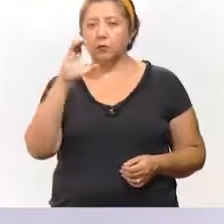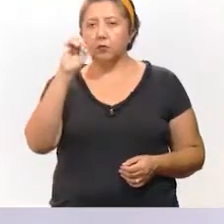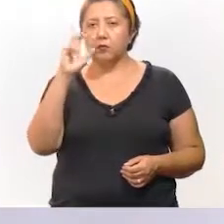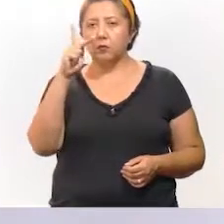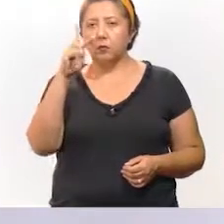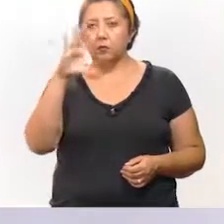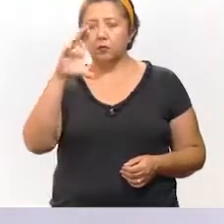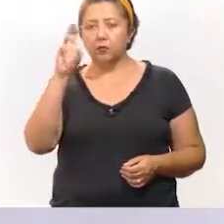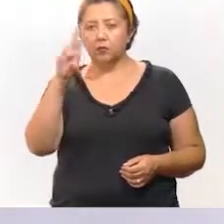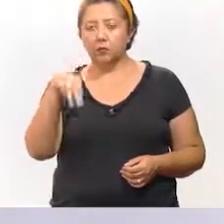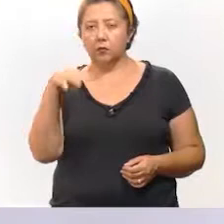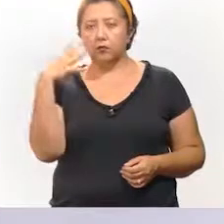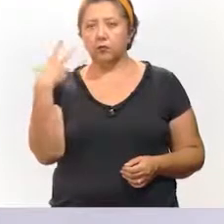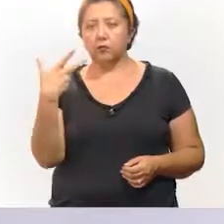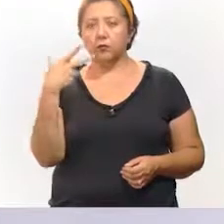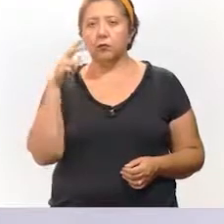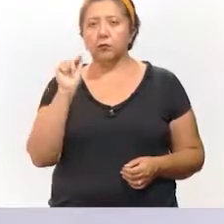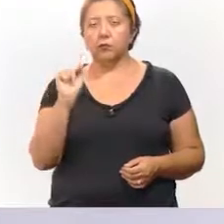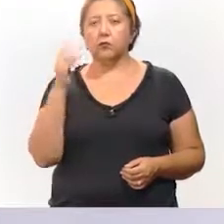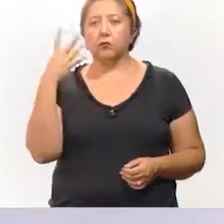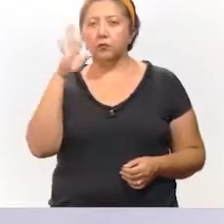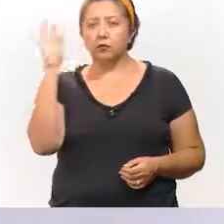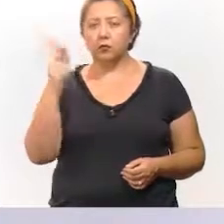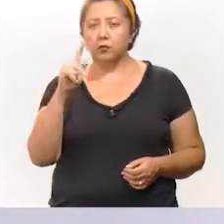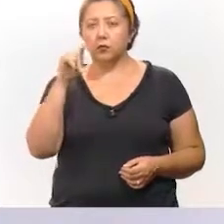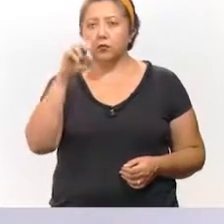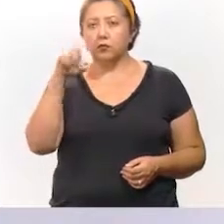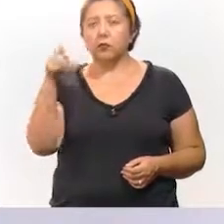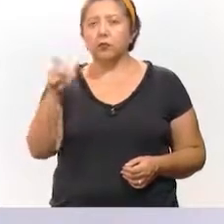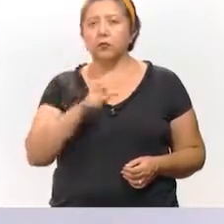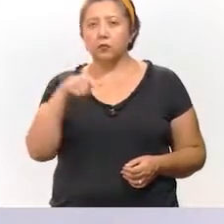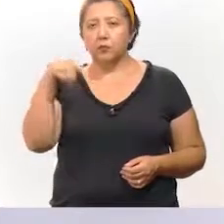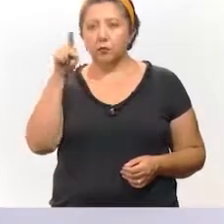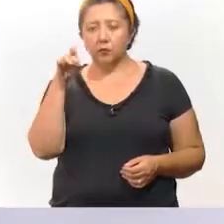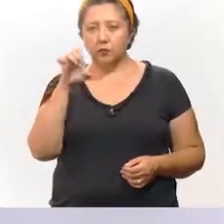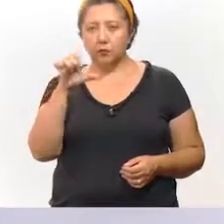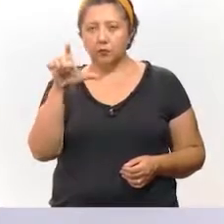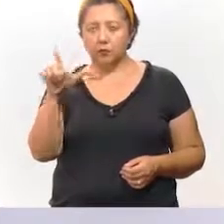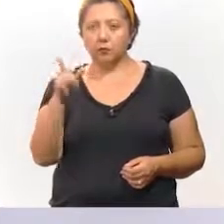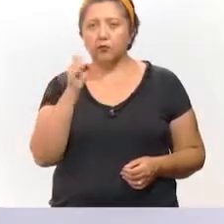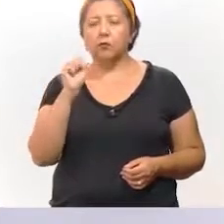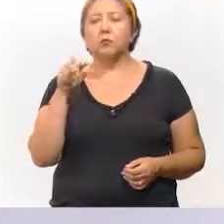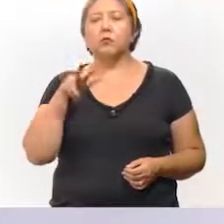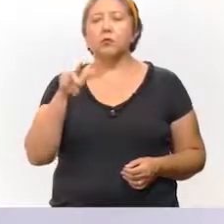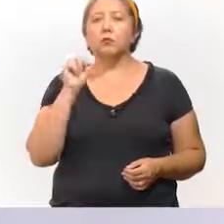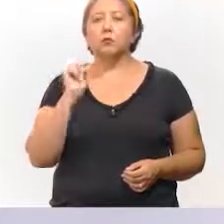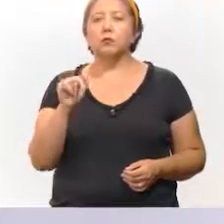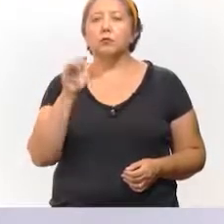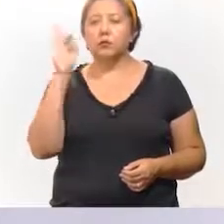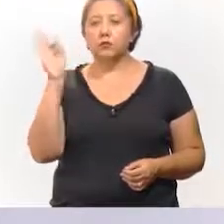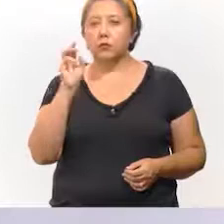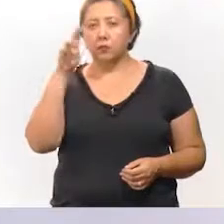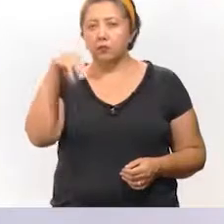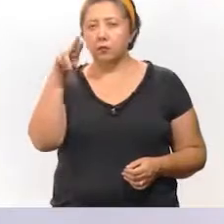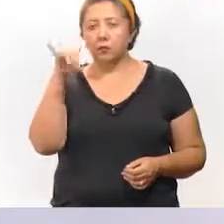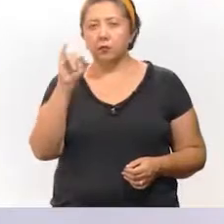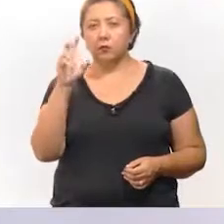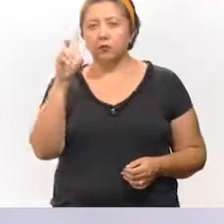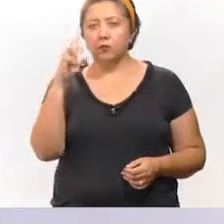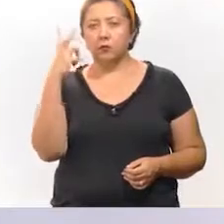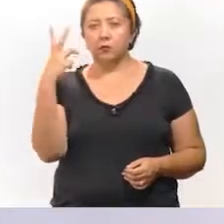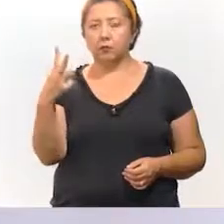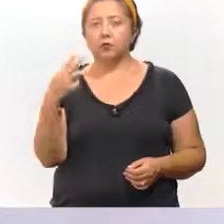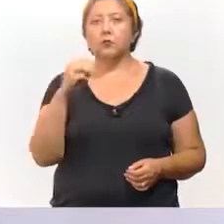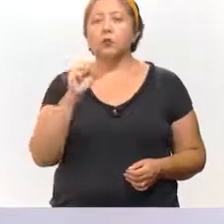Opichén 8.4%, Tixcacalcupul 18.8%, Maní 32%